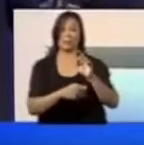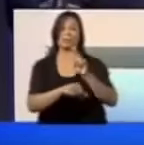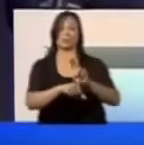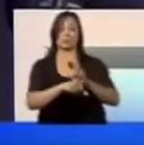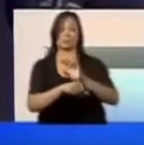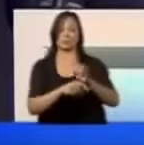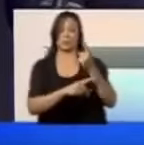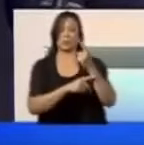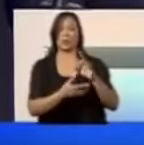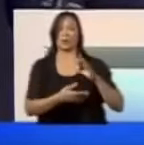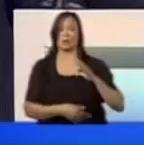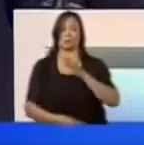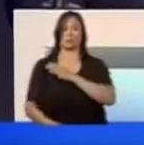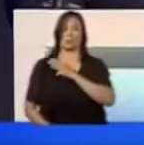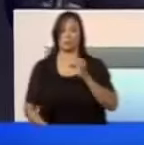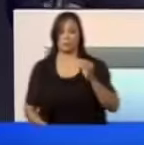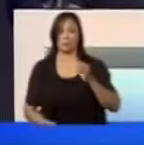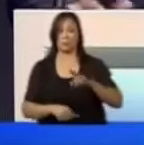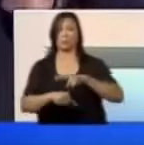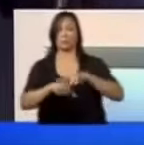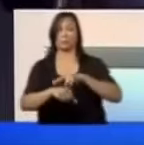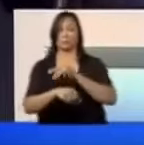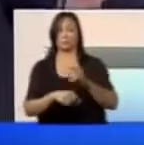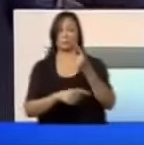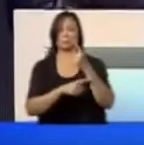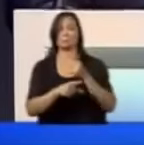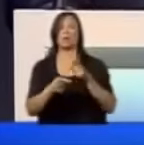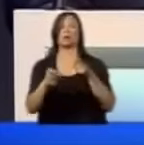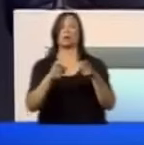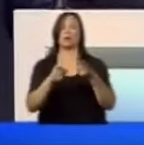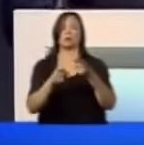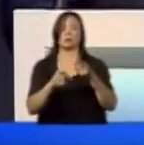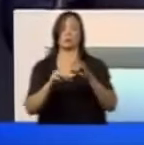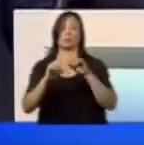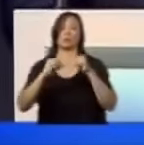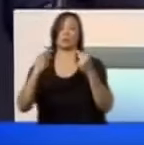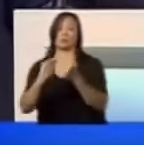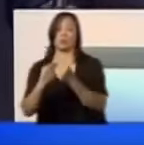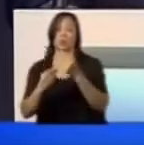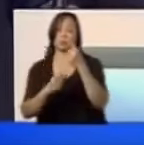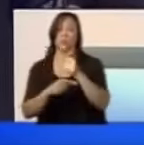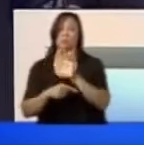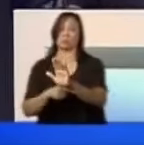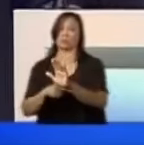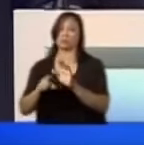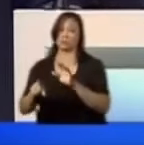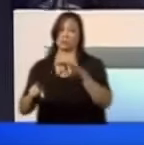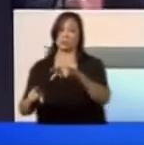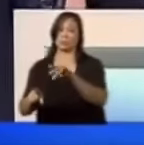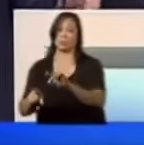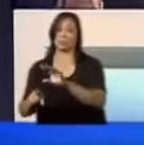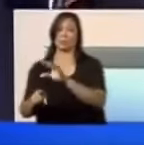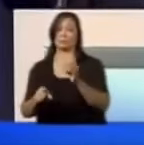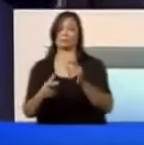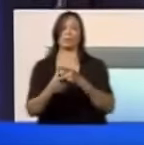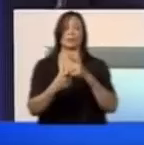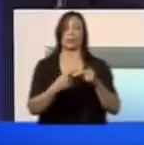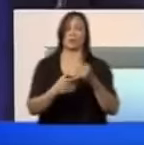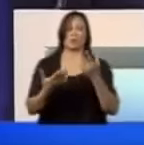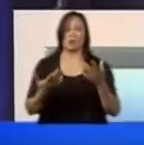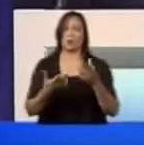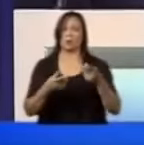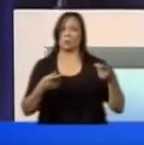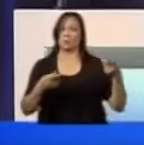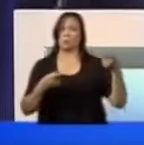aplicada, pasó al Congreso Nacional, que estaba dominado por una bancada que hoy es parte de su corriente política. De manera que no fue